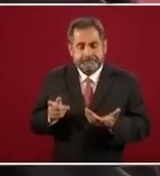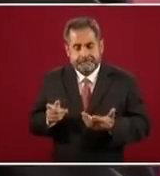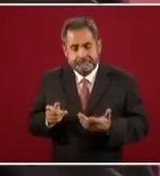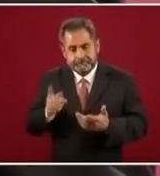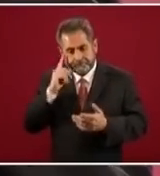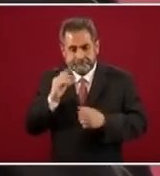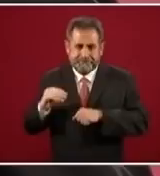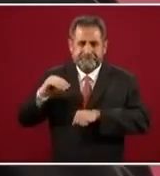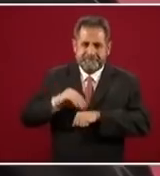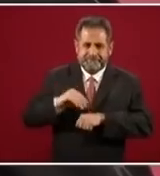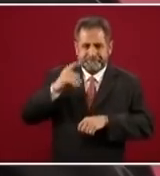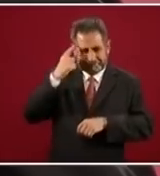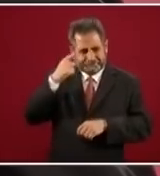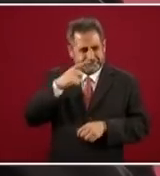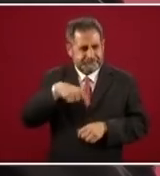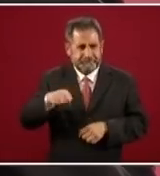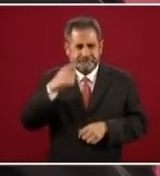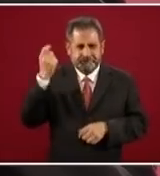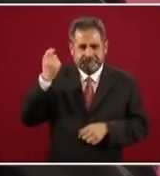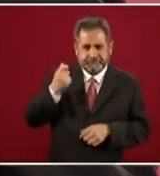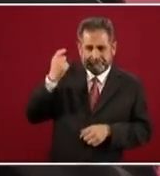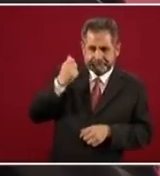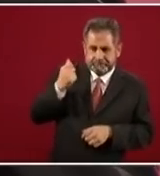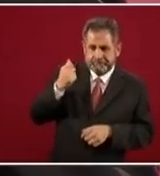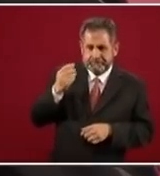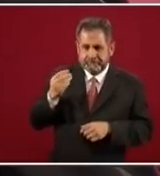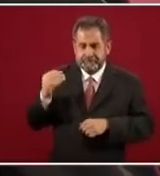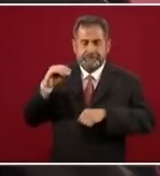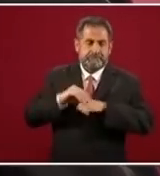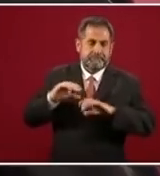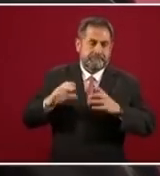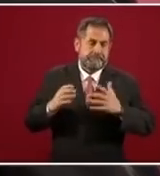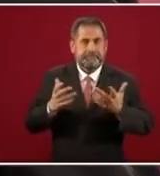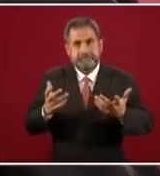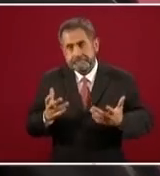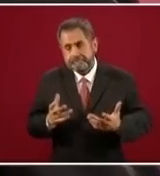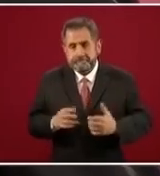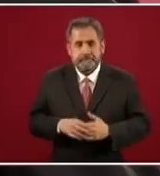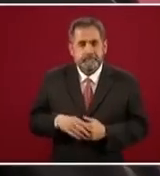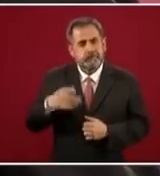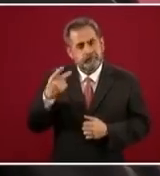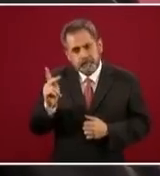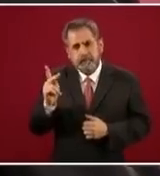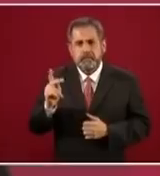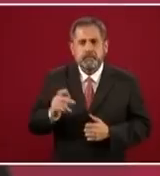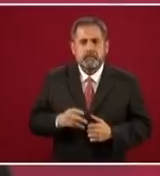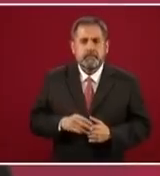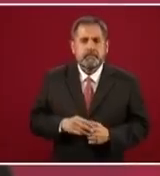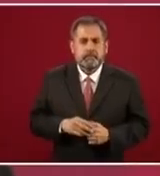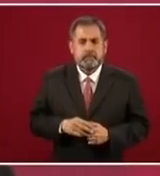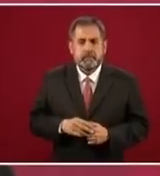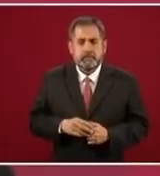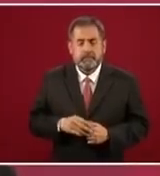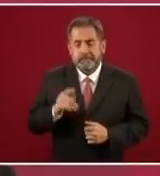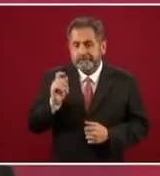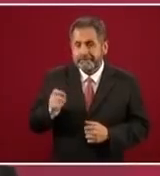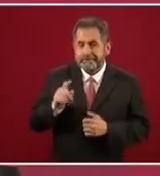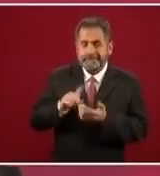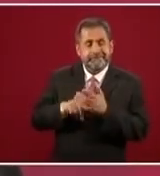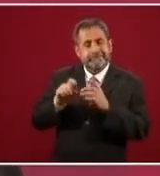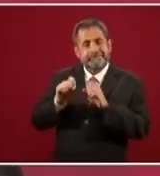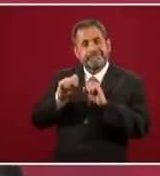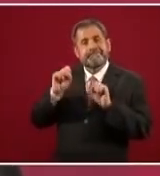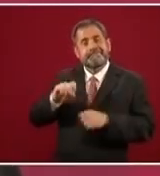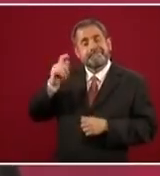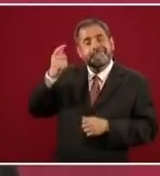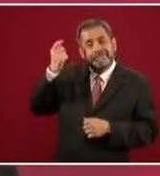el monto de las pensiones, las sumas famosas, sino el sistema de pensiones